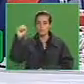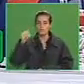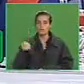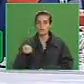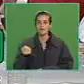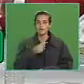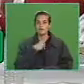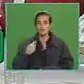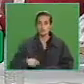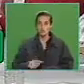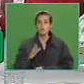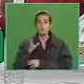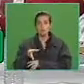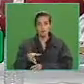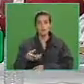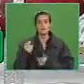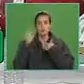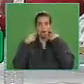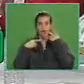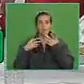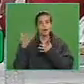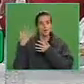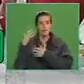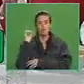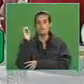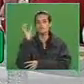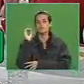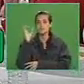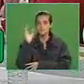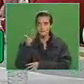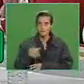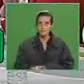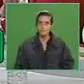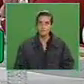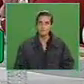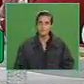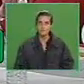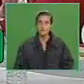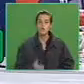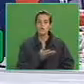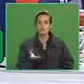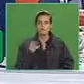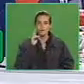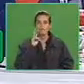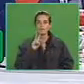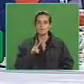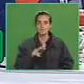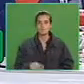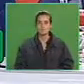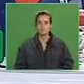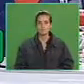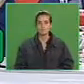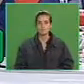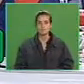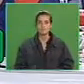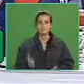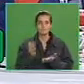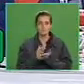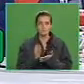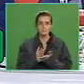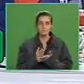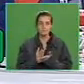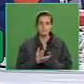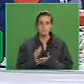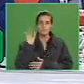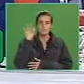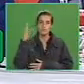Beijing. Ahí estuvo el comandante Chávez, una vez dando una conferencia. Y ustedes van a ver esa escuela, pues cuando